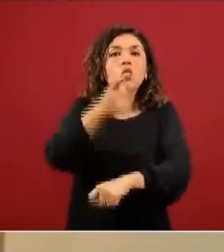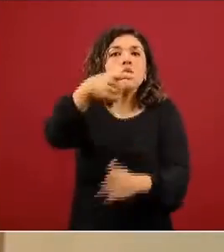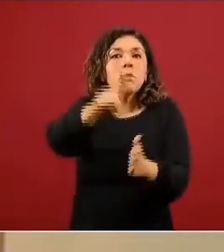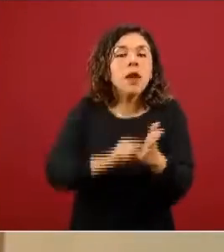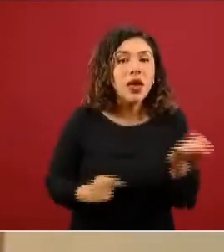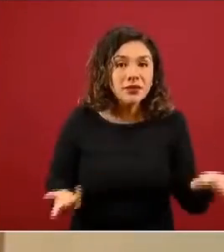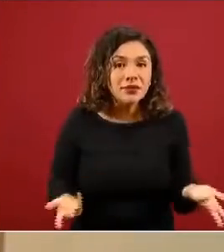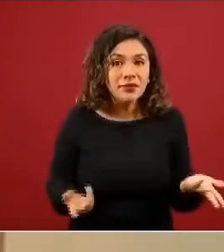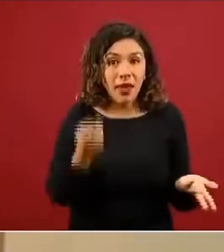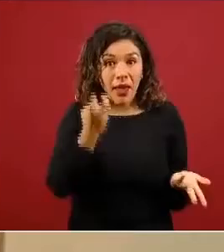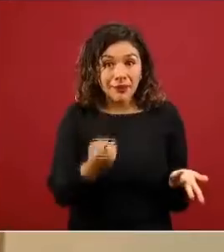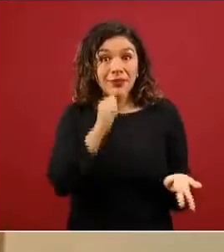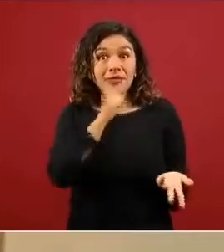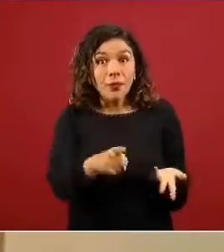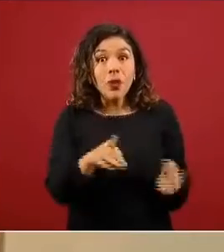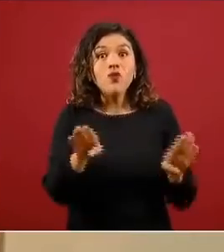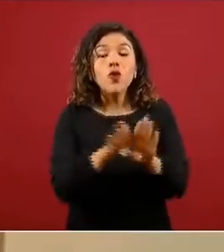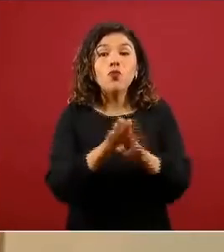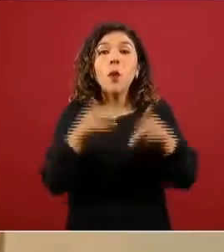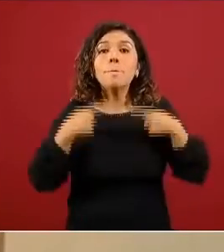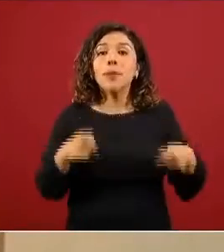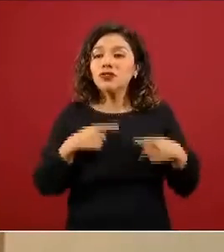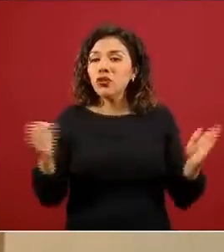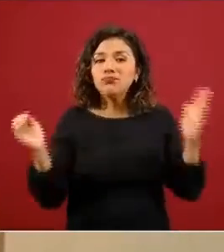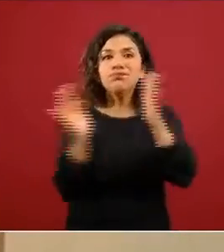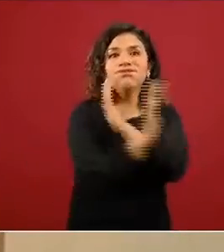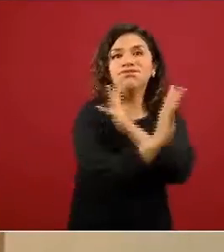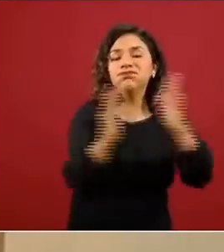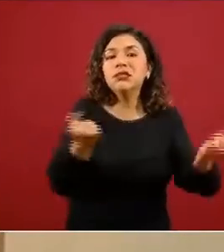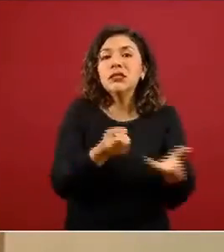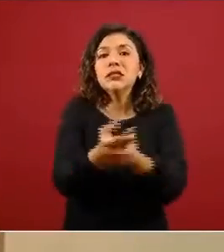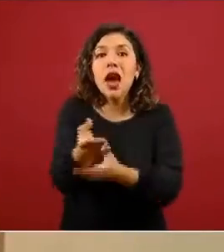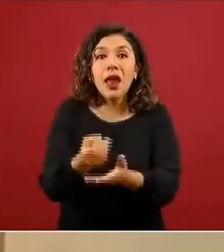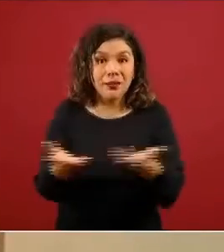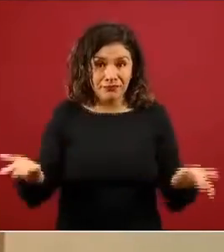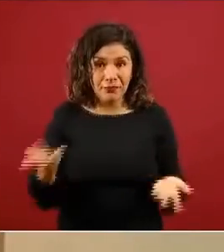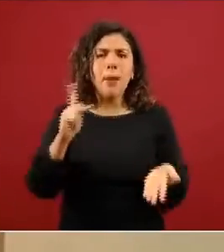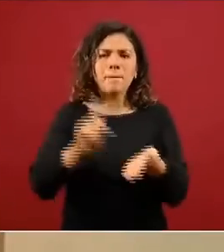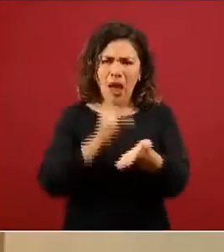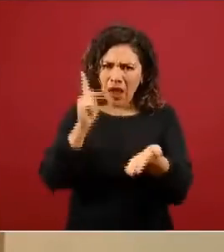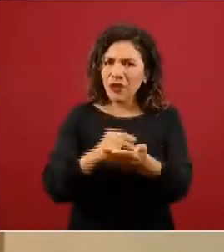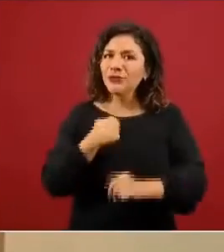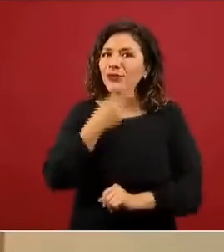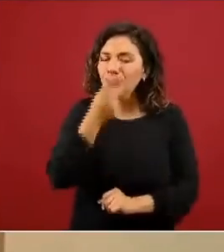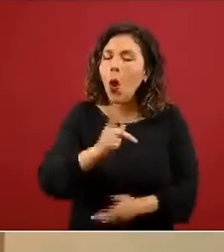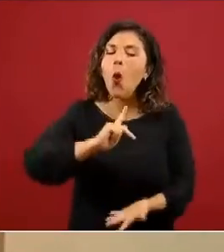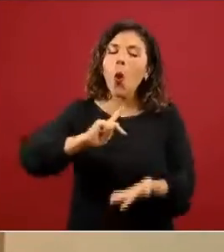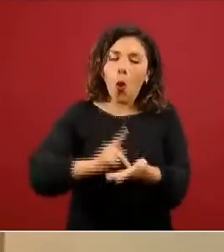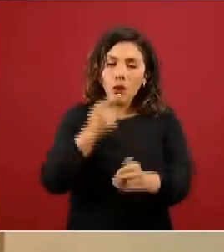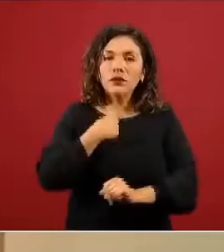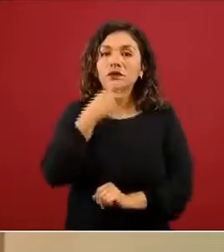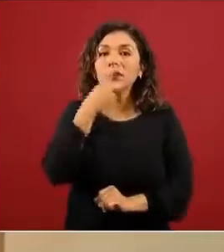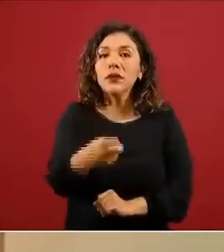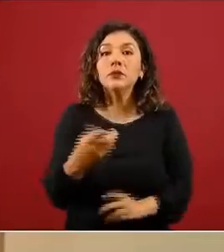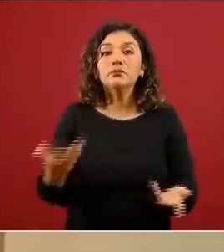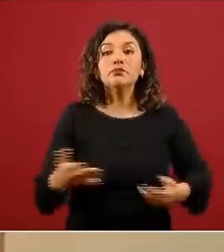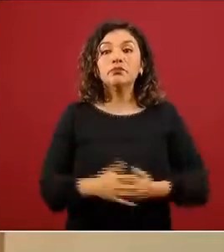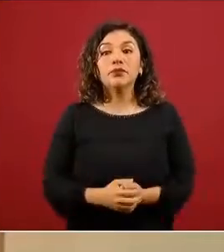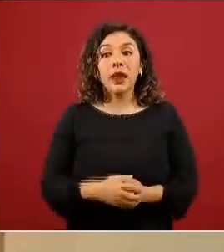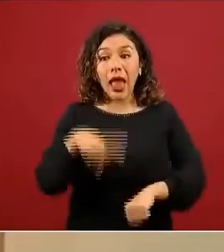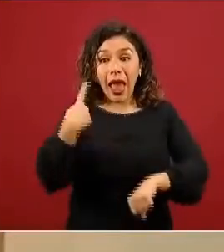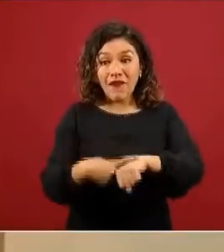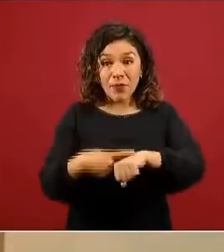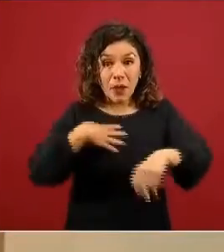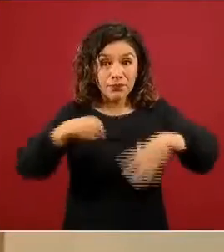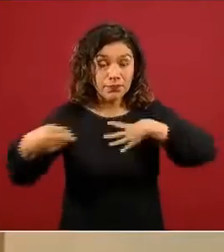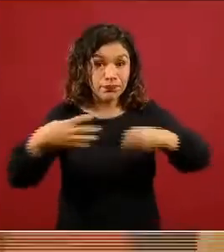y depende también de la movilidad de las personas. Hemos dicho varias veces, lo volvemos a decir, que la